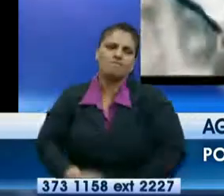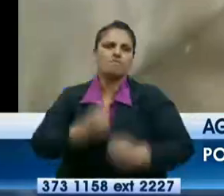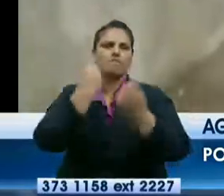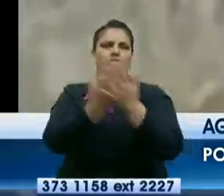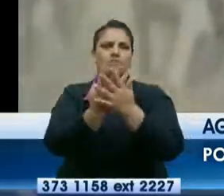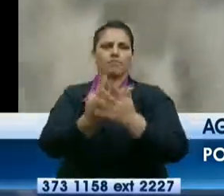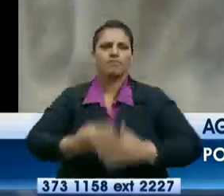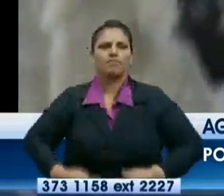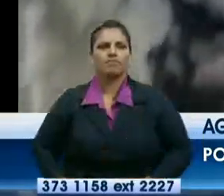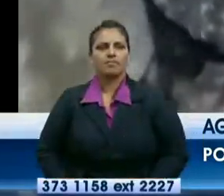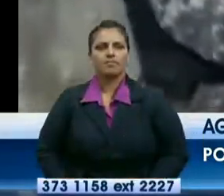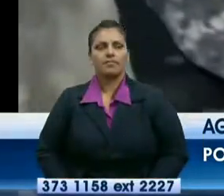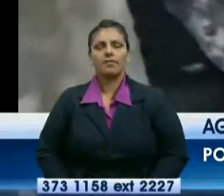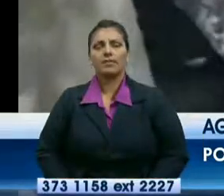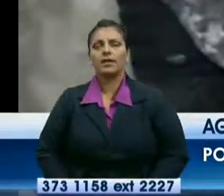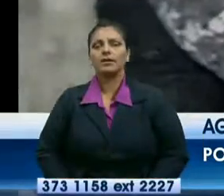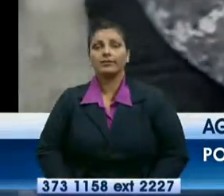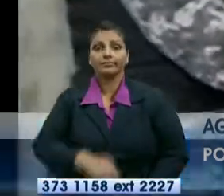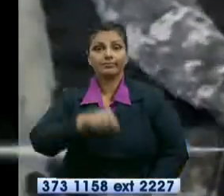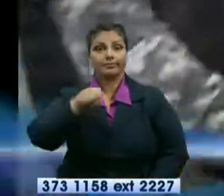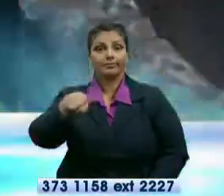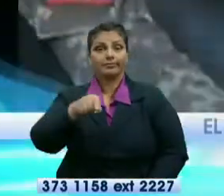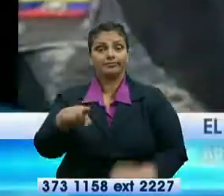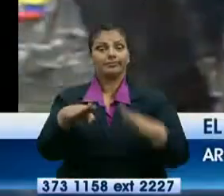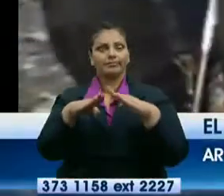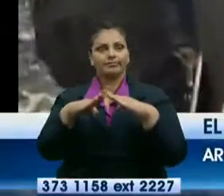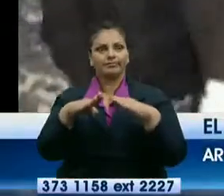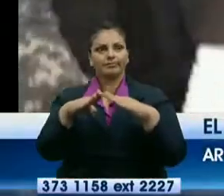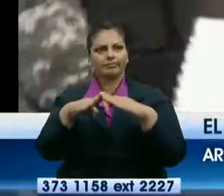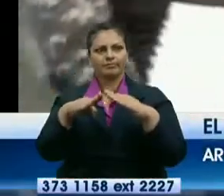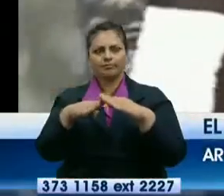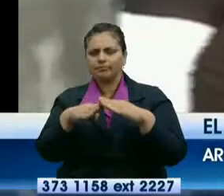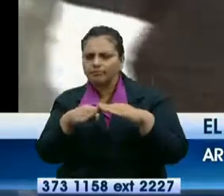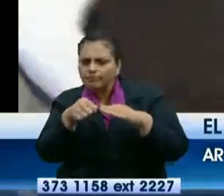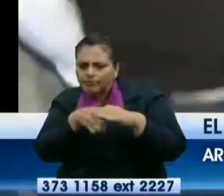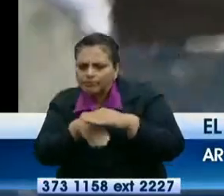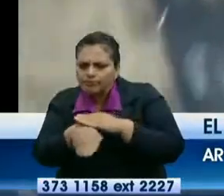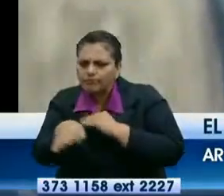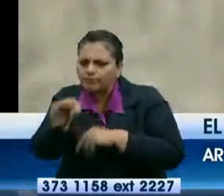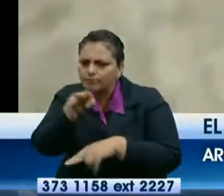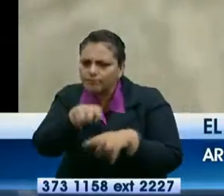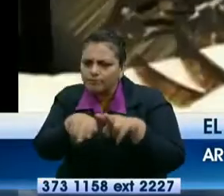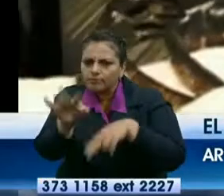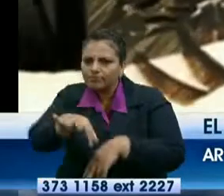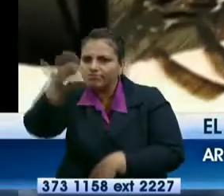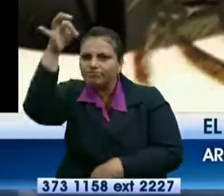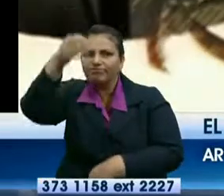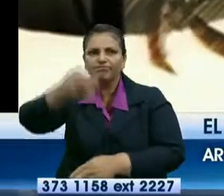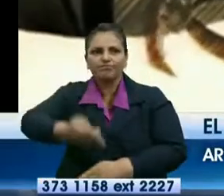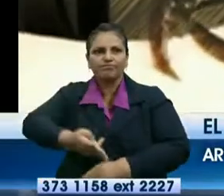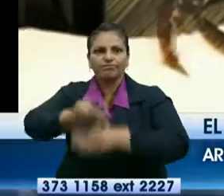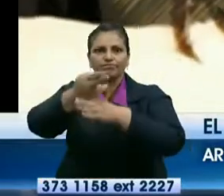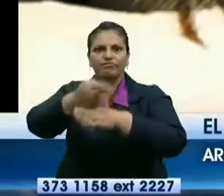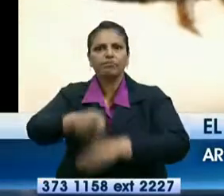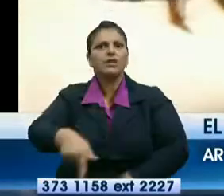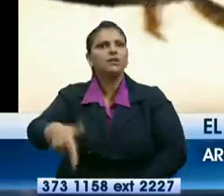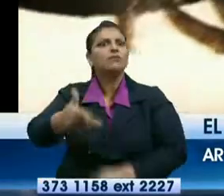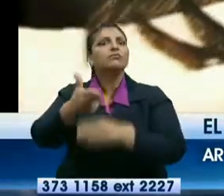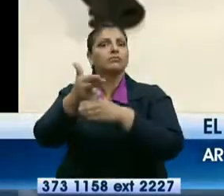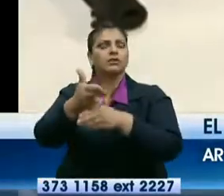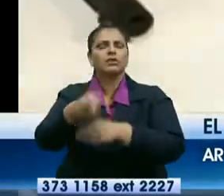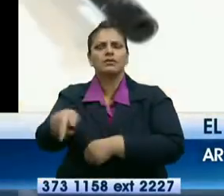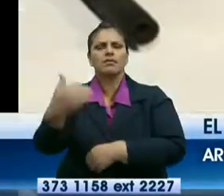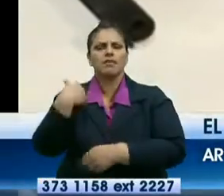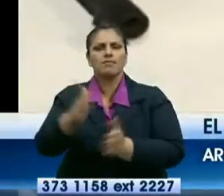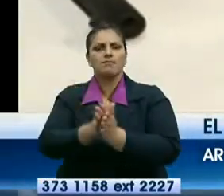en el domicilio donde fue hallado el mexicano se encontró también un arma de fuego y su pasaporte en el que